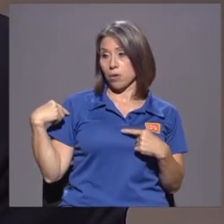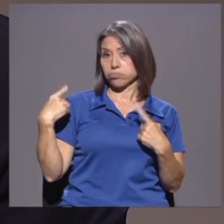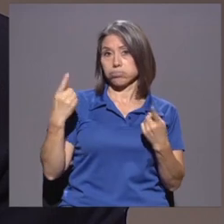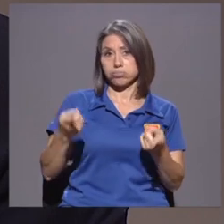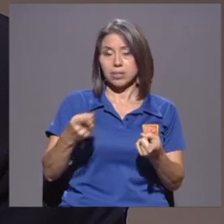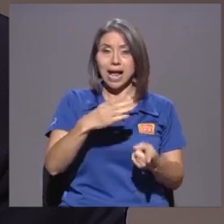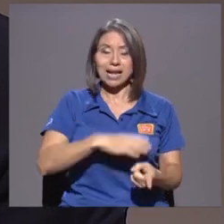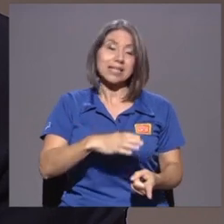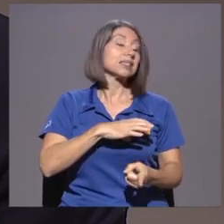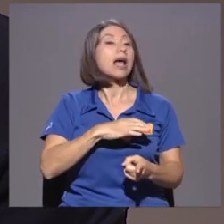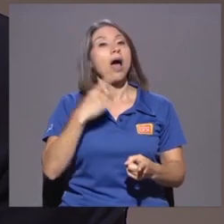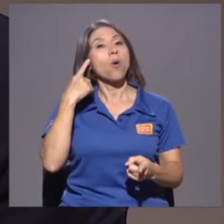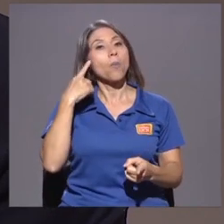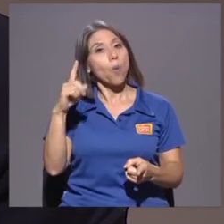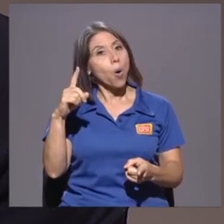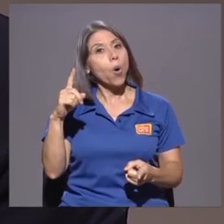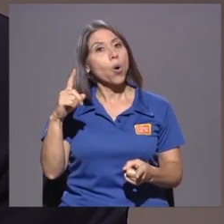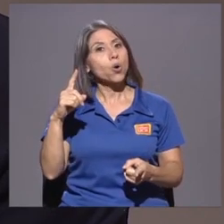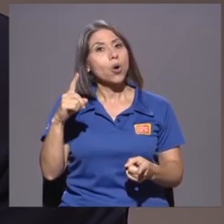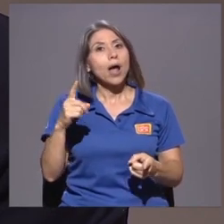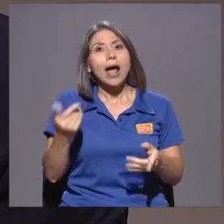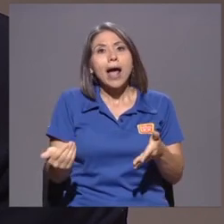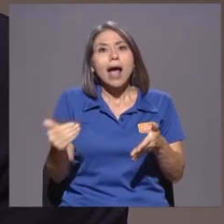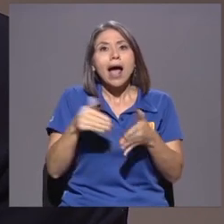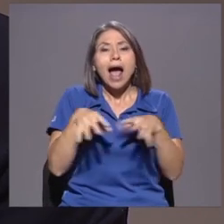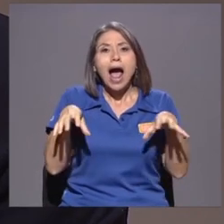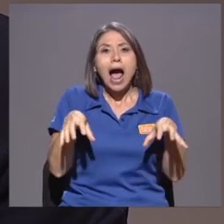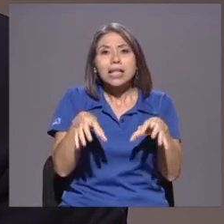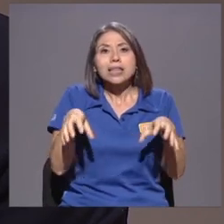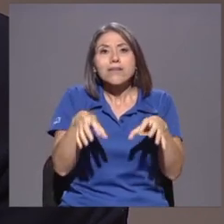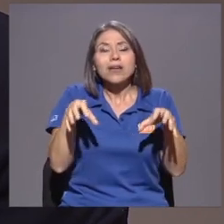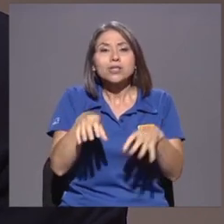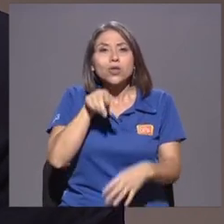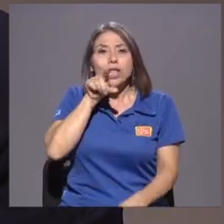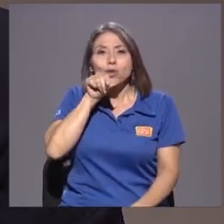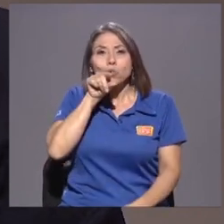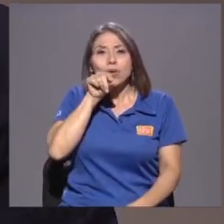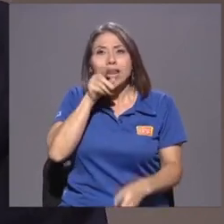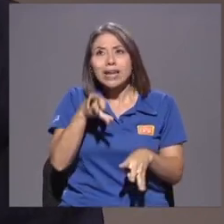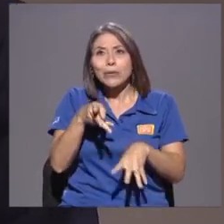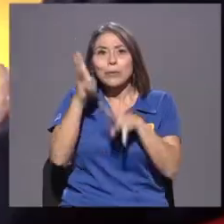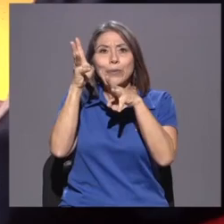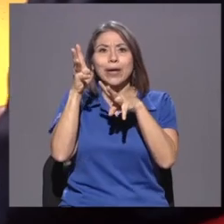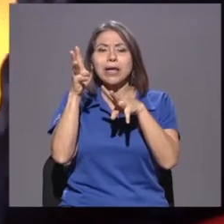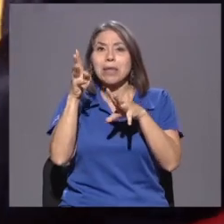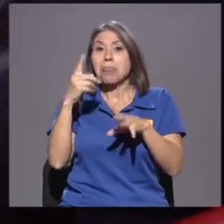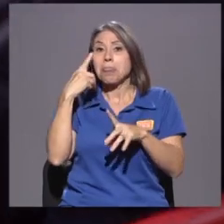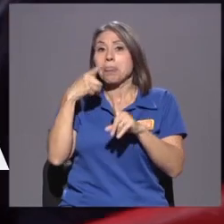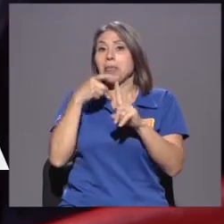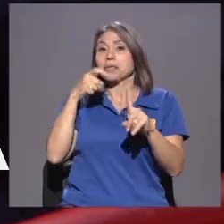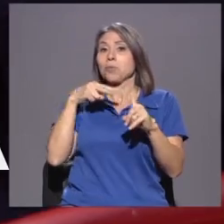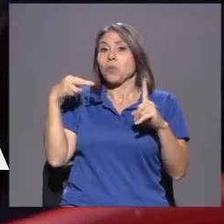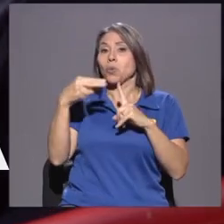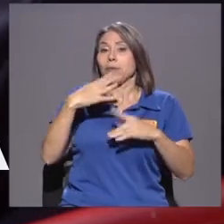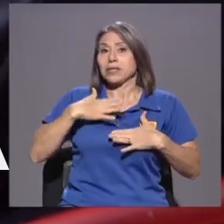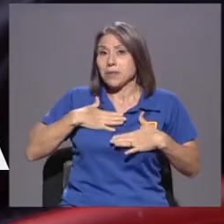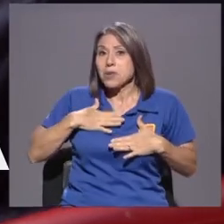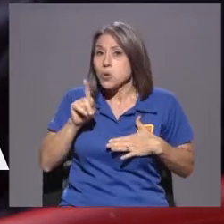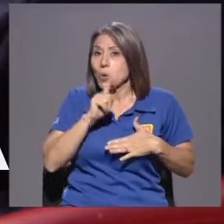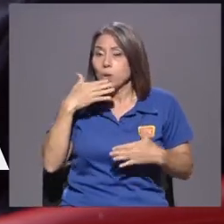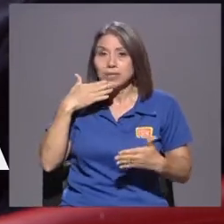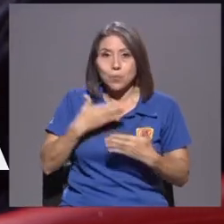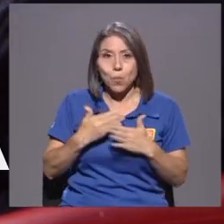frenética activación del twitter lo cual no necesariamente es bueno de mi punto de vista tiene el gran